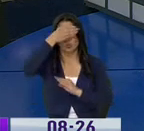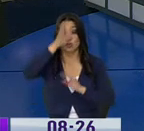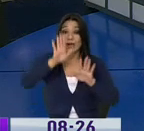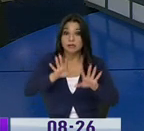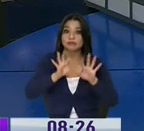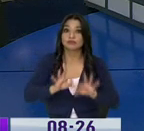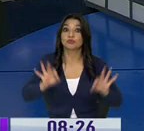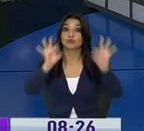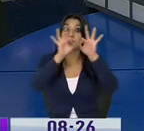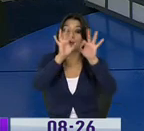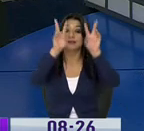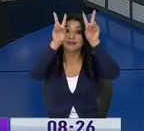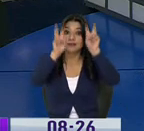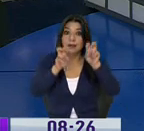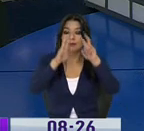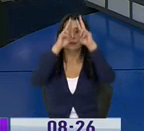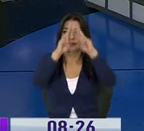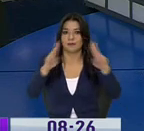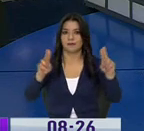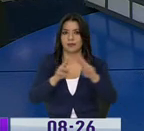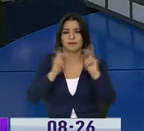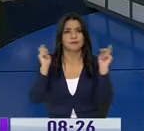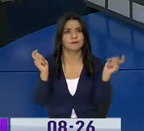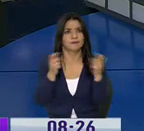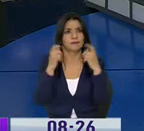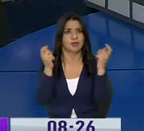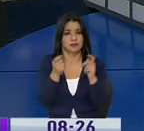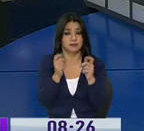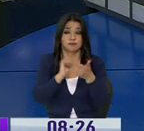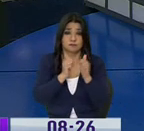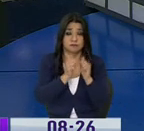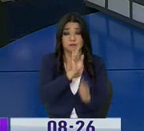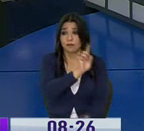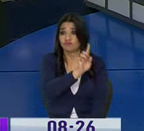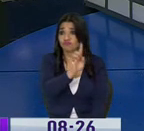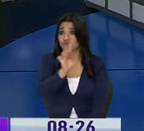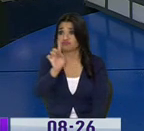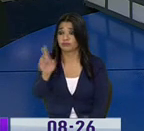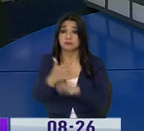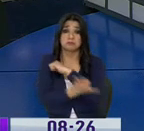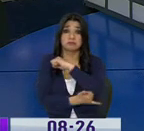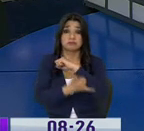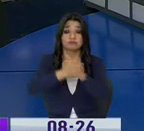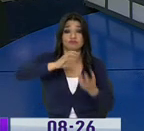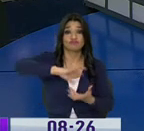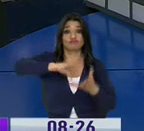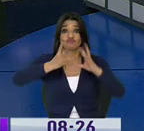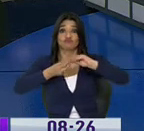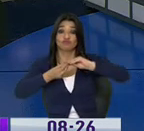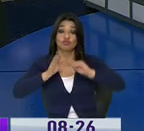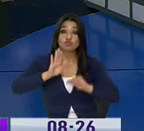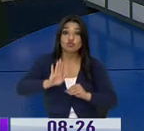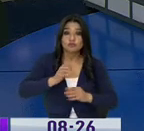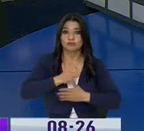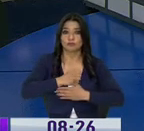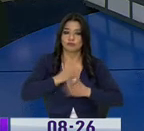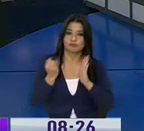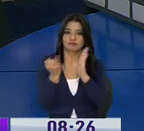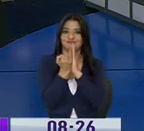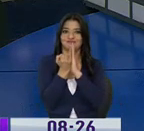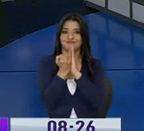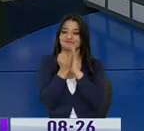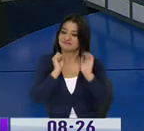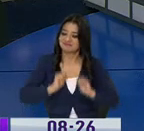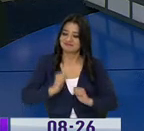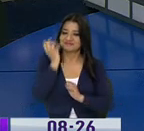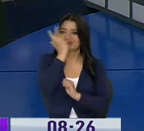interesante de la Navidad y de todas estas festividades, que cada una de las naciones adapta esta época y toma muchas cosas propias, y es